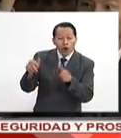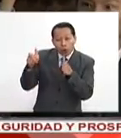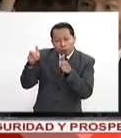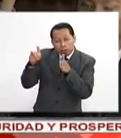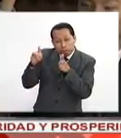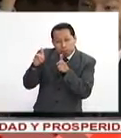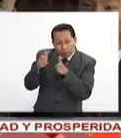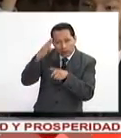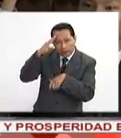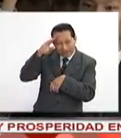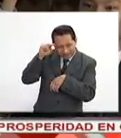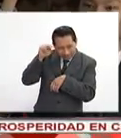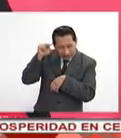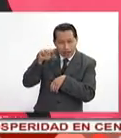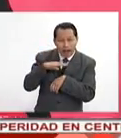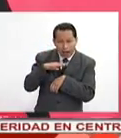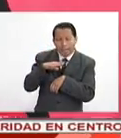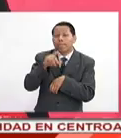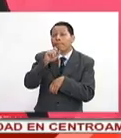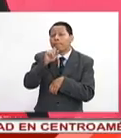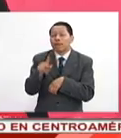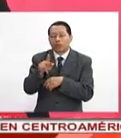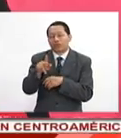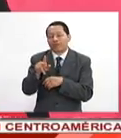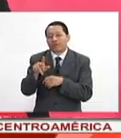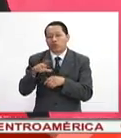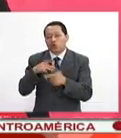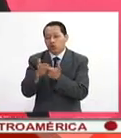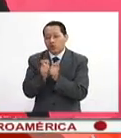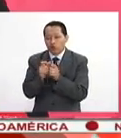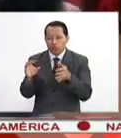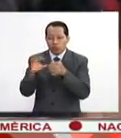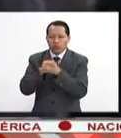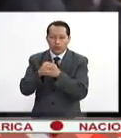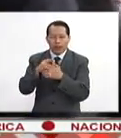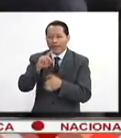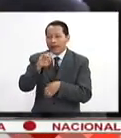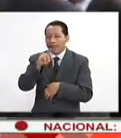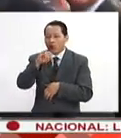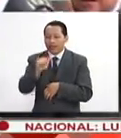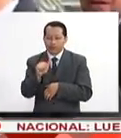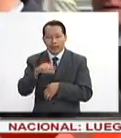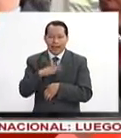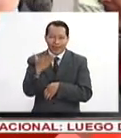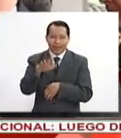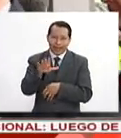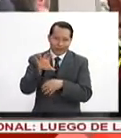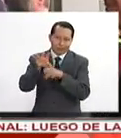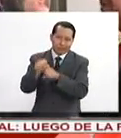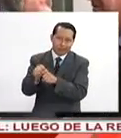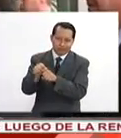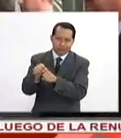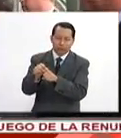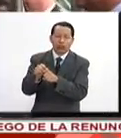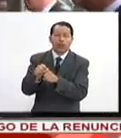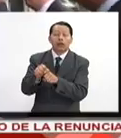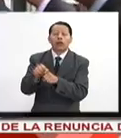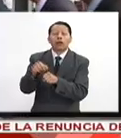del Norte, el DUP, el Partido de Unionistas Democráticos, que tiene 10 escaños en el Parlamento, para lograr pasar esta